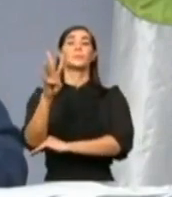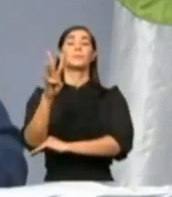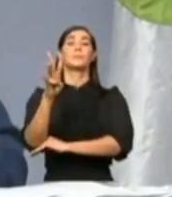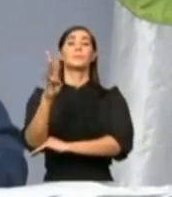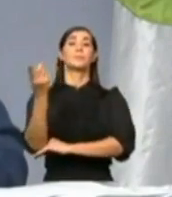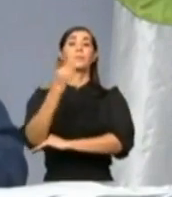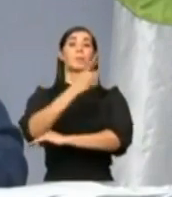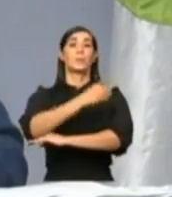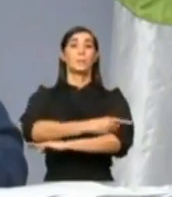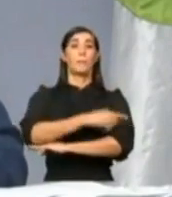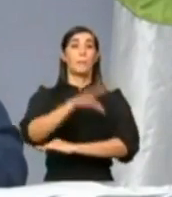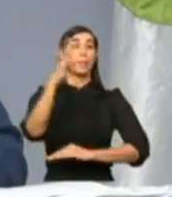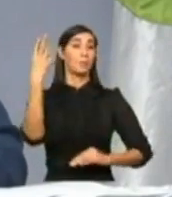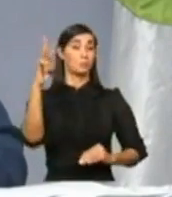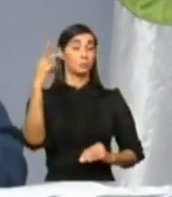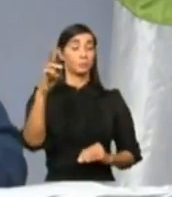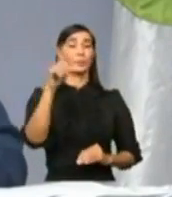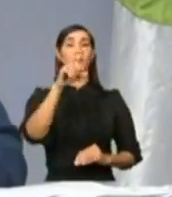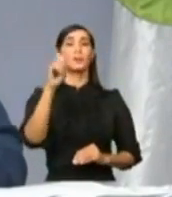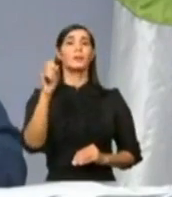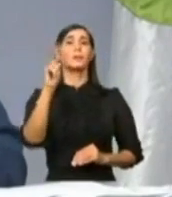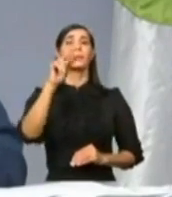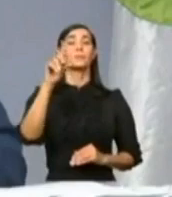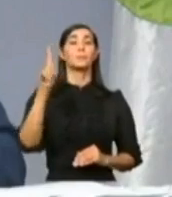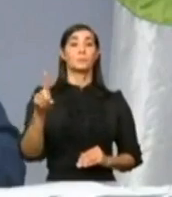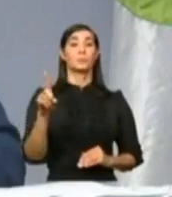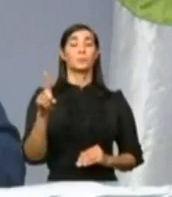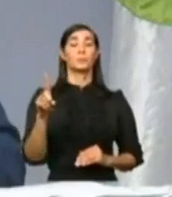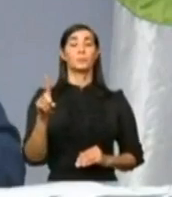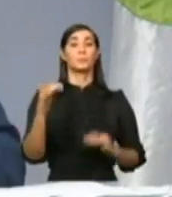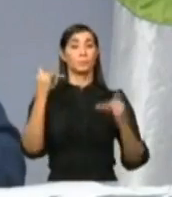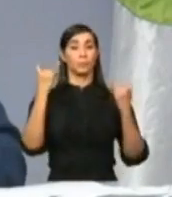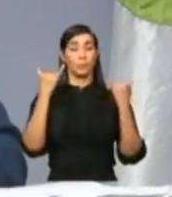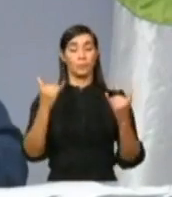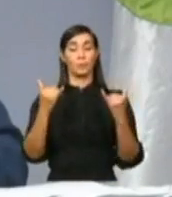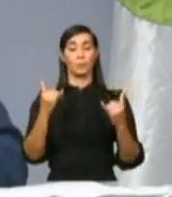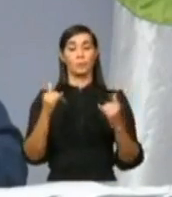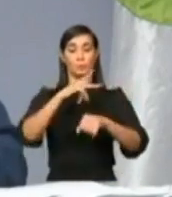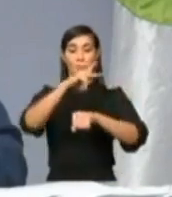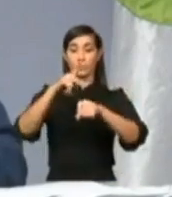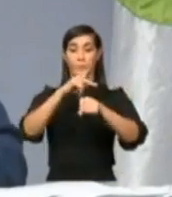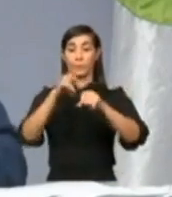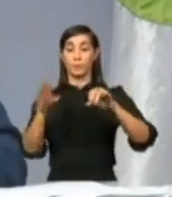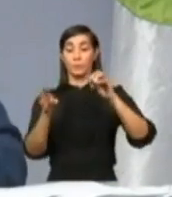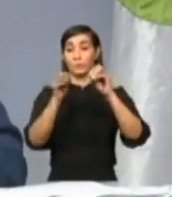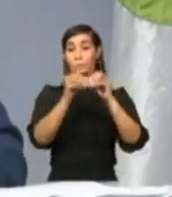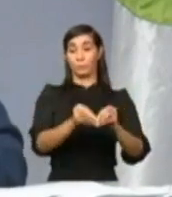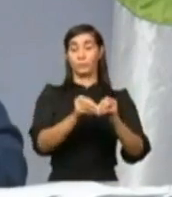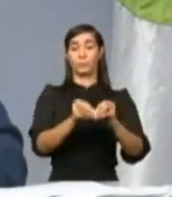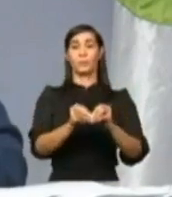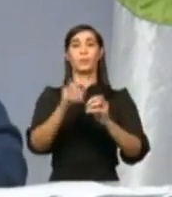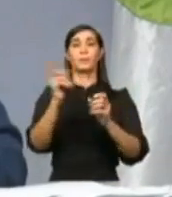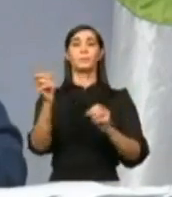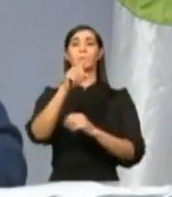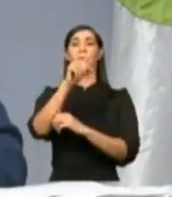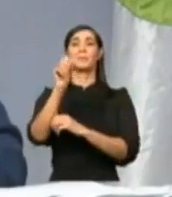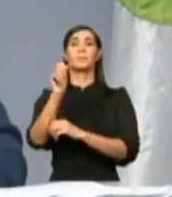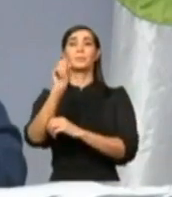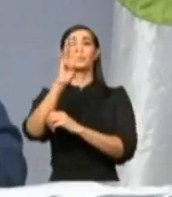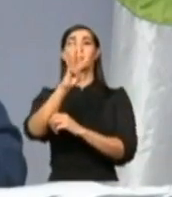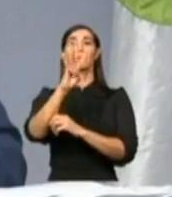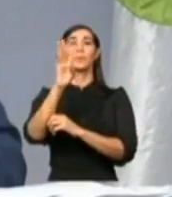El día 16, 121. Y hoy, con las provincias agregadas, tenemos